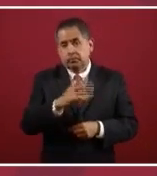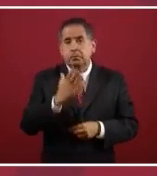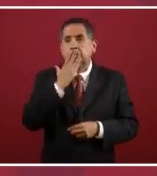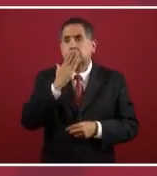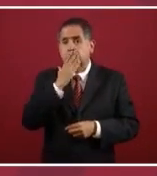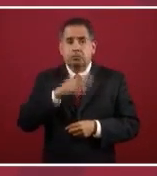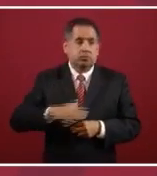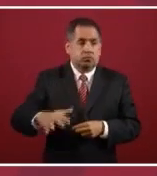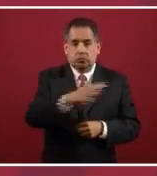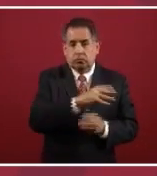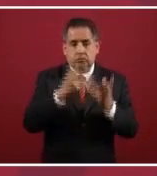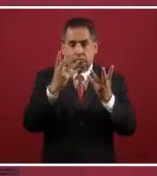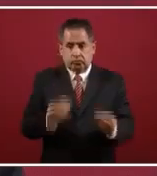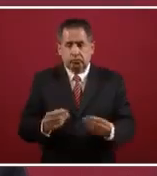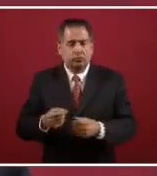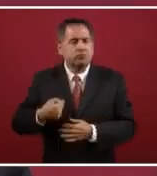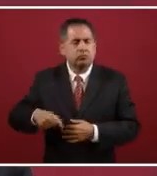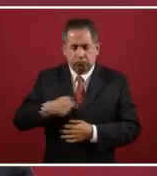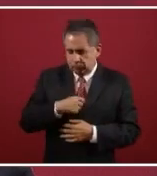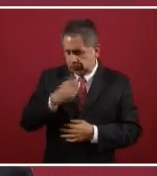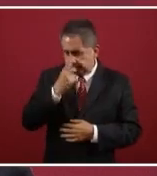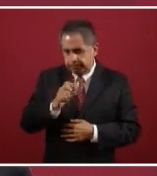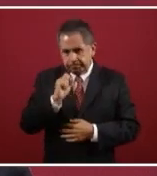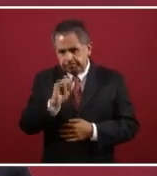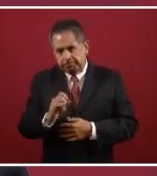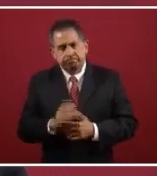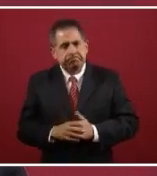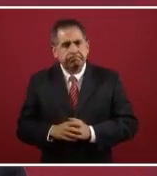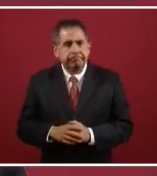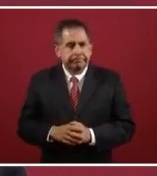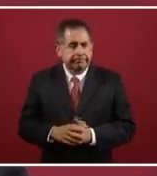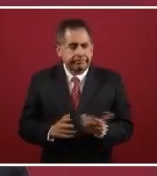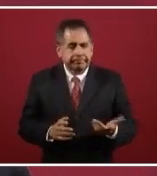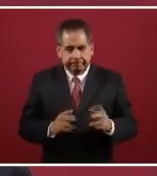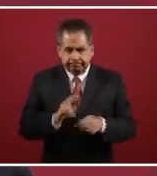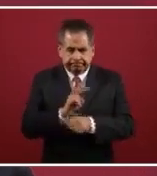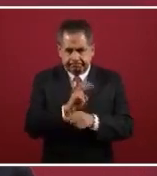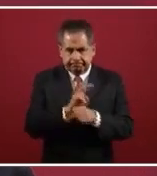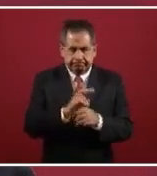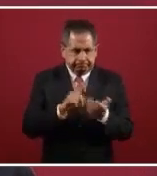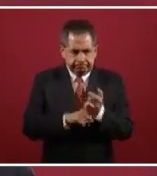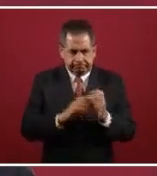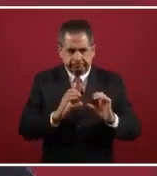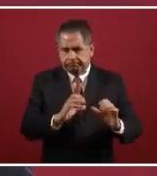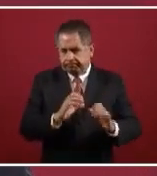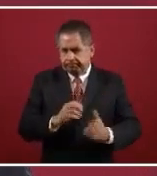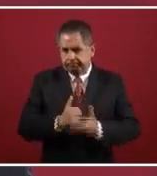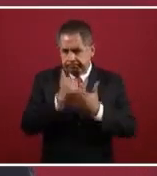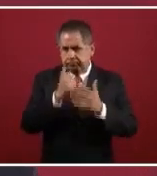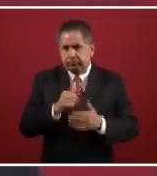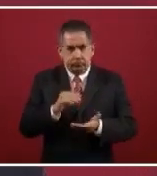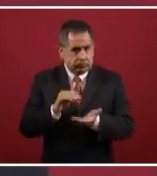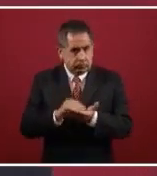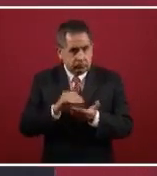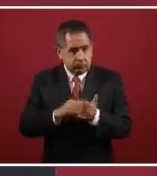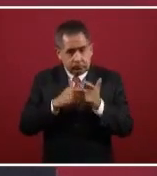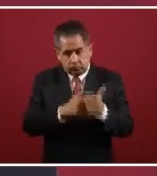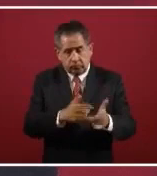Sonora, y nos comprometimos a que se va a mantener